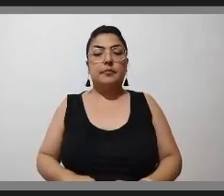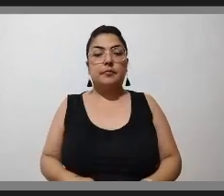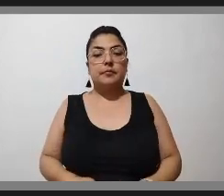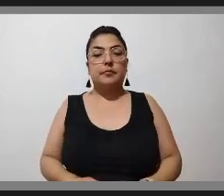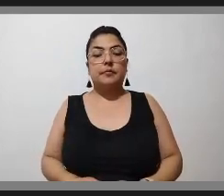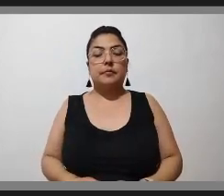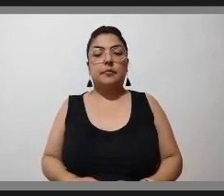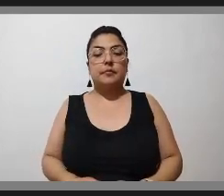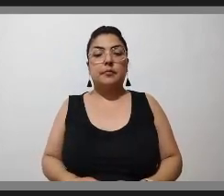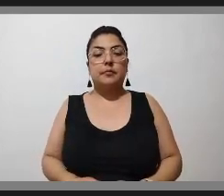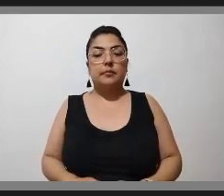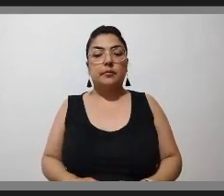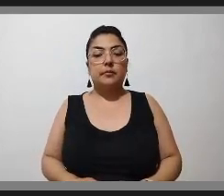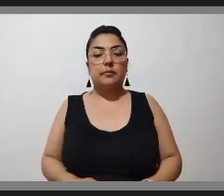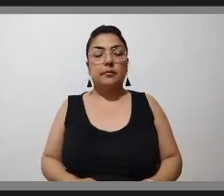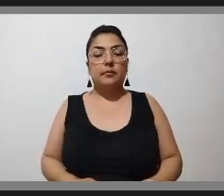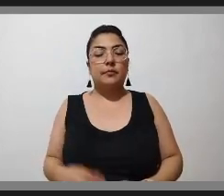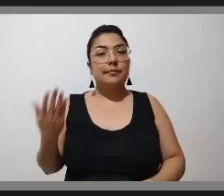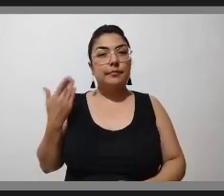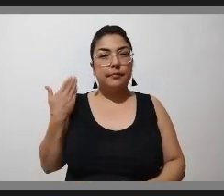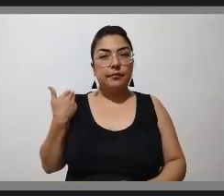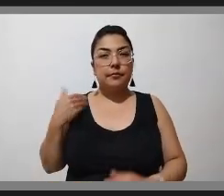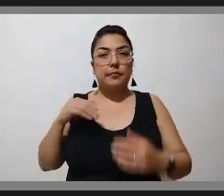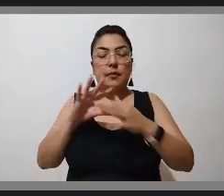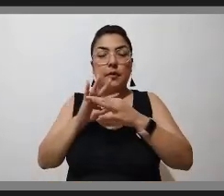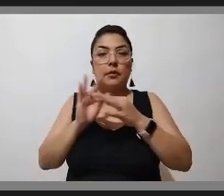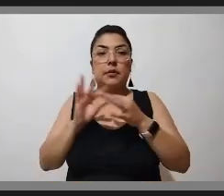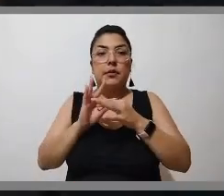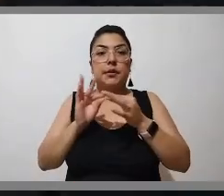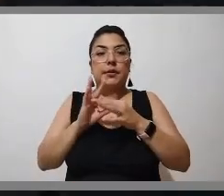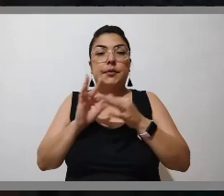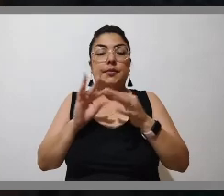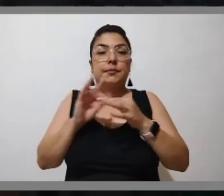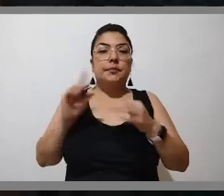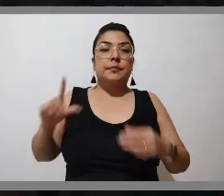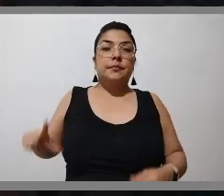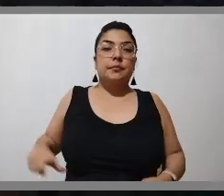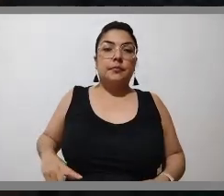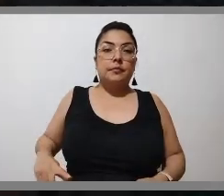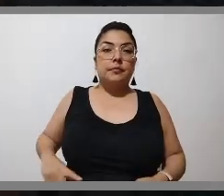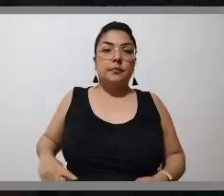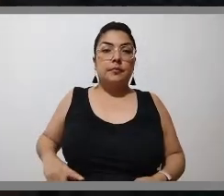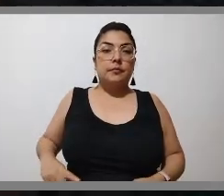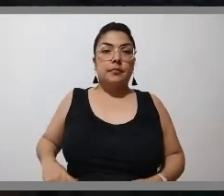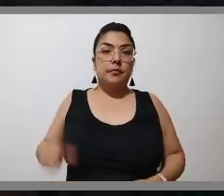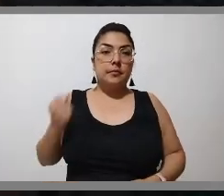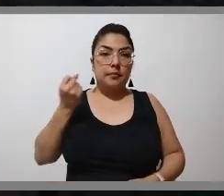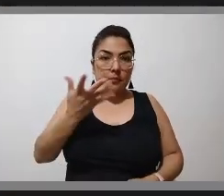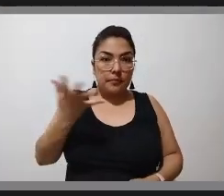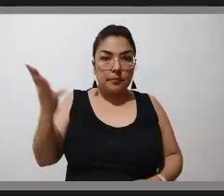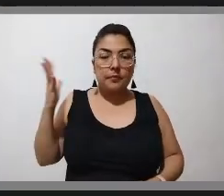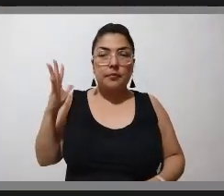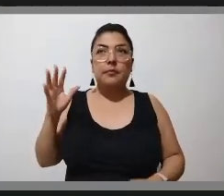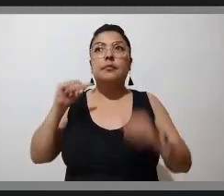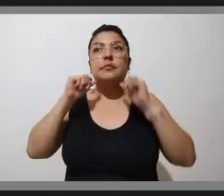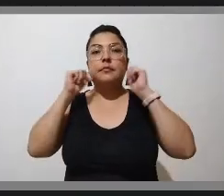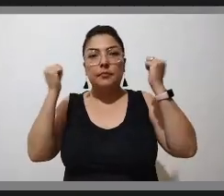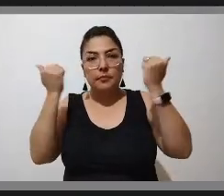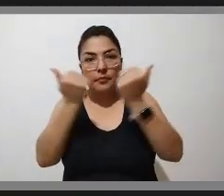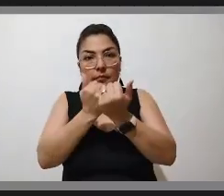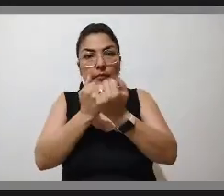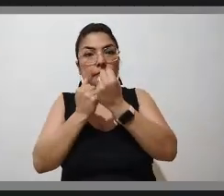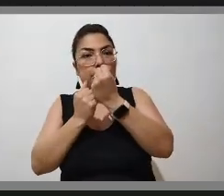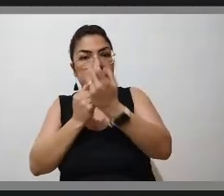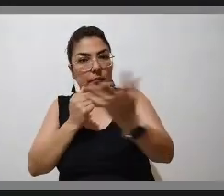tomar. Precisamente, como lo decía en el bloque anterior, los gobiernos han tomado acción, las mismas asociaciones